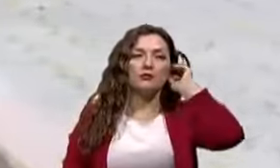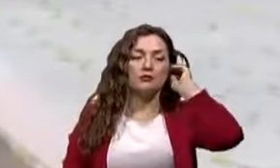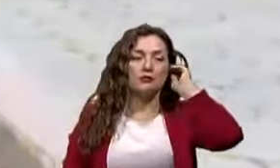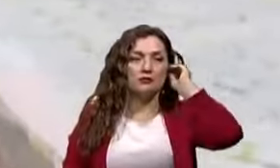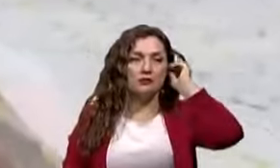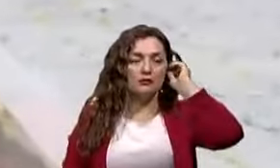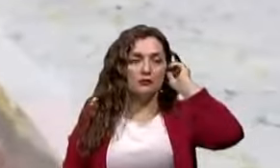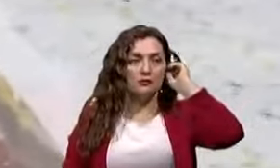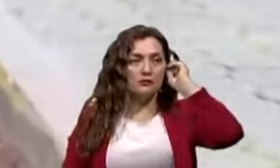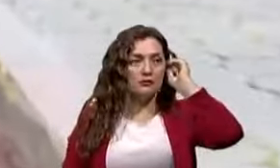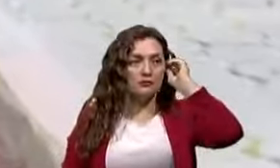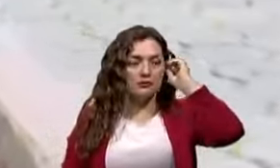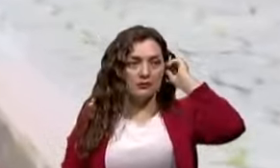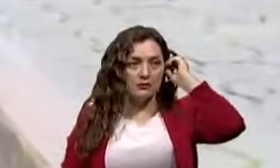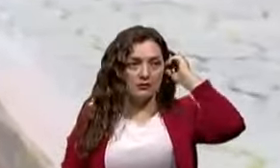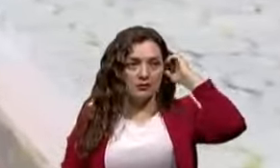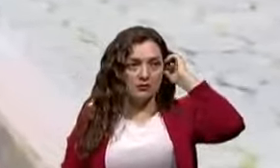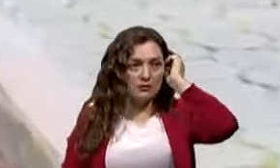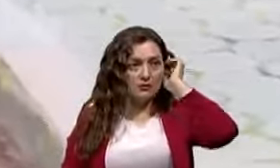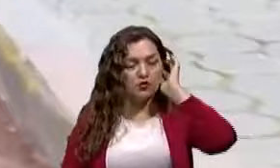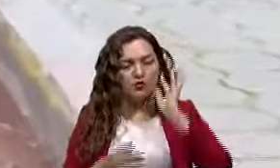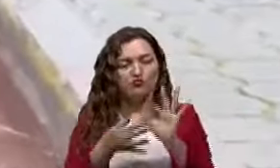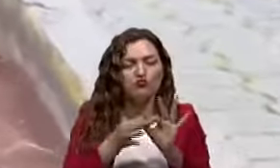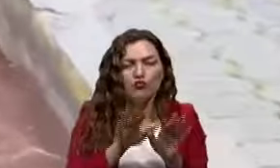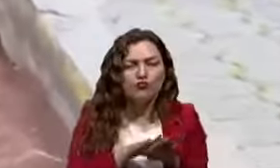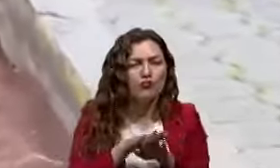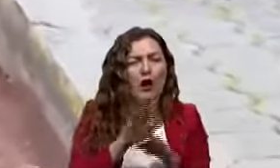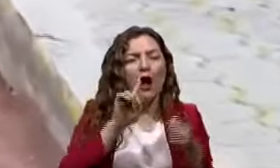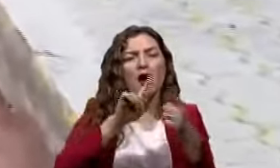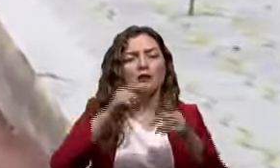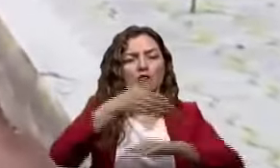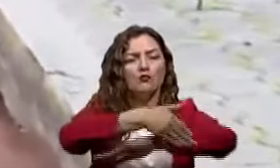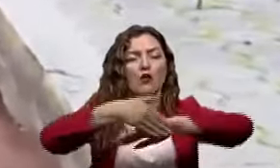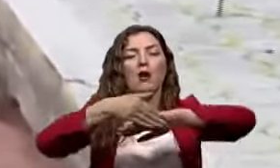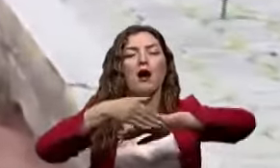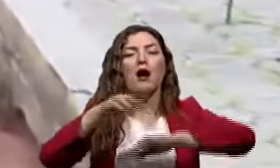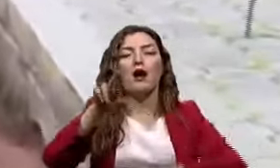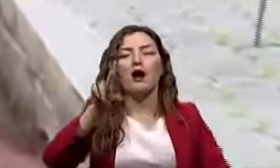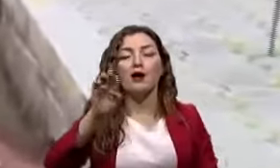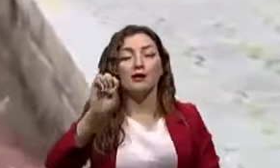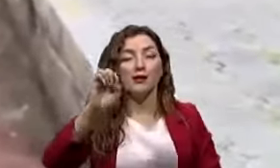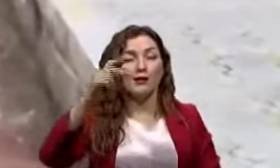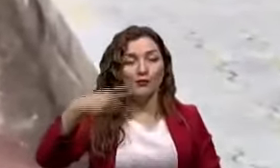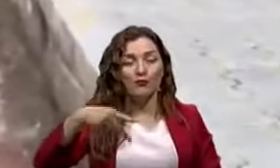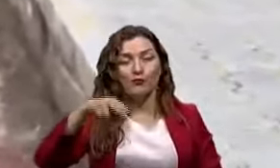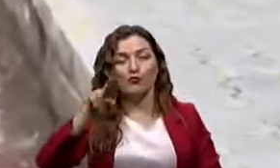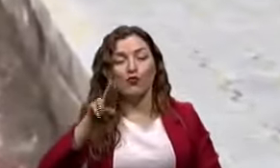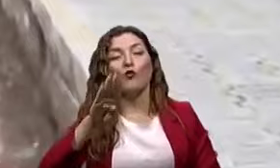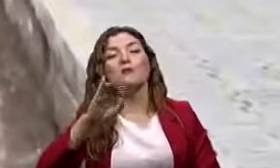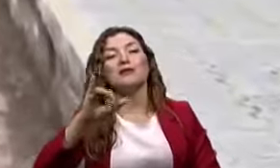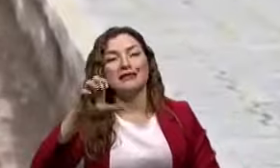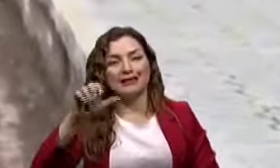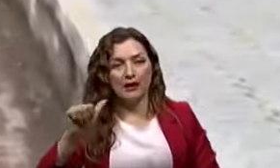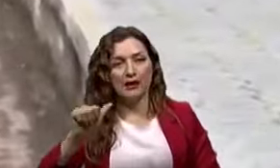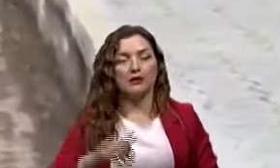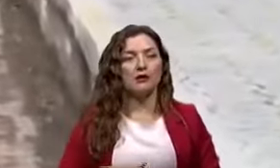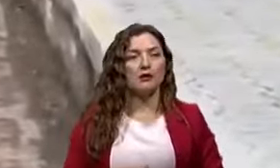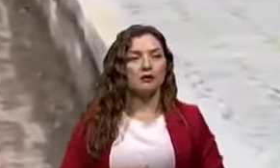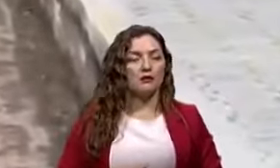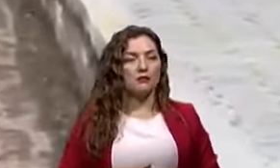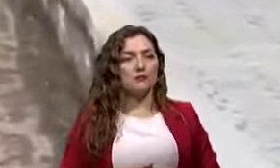el mismo tipo de intervención hasta la Avenida de la República. Como ustedes han visto, hemos venido utilizando